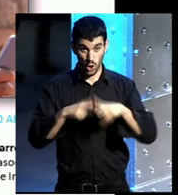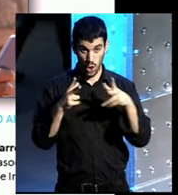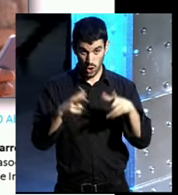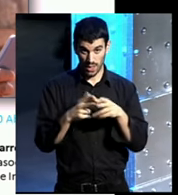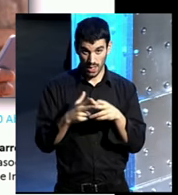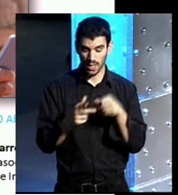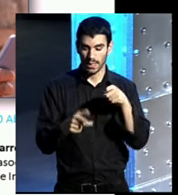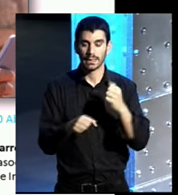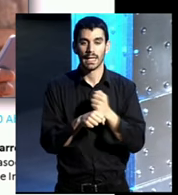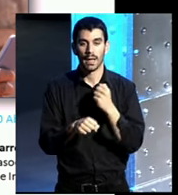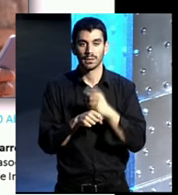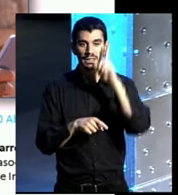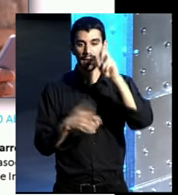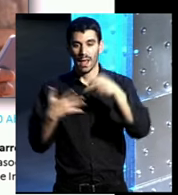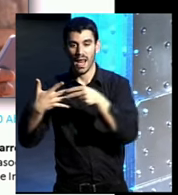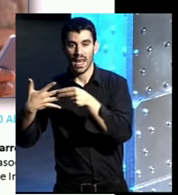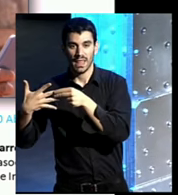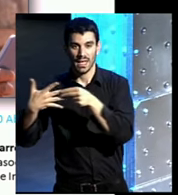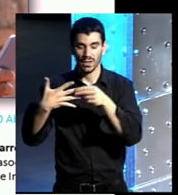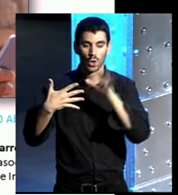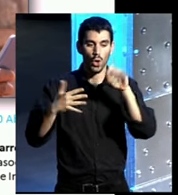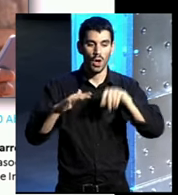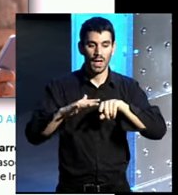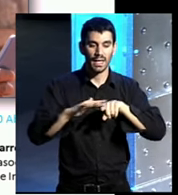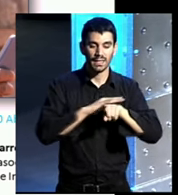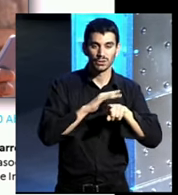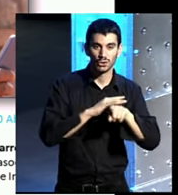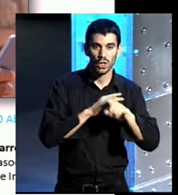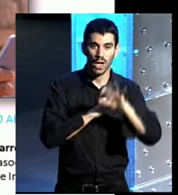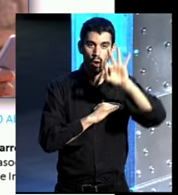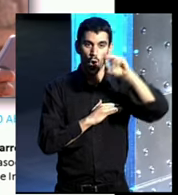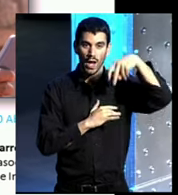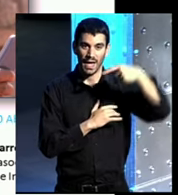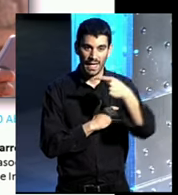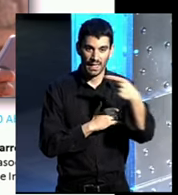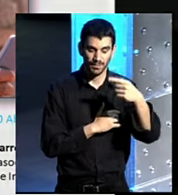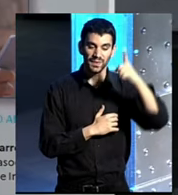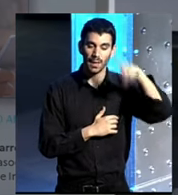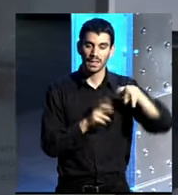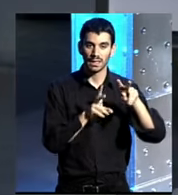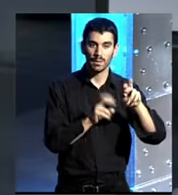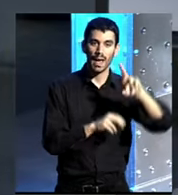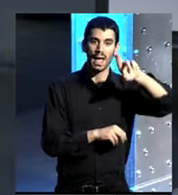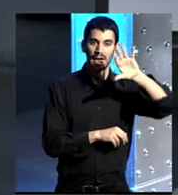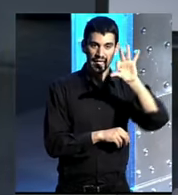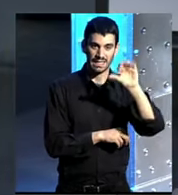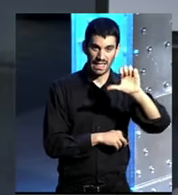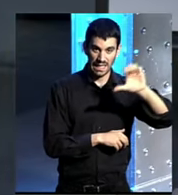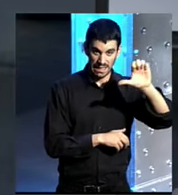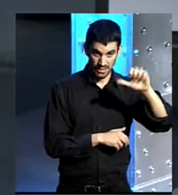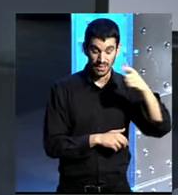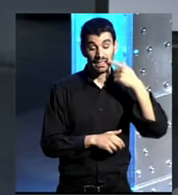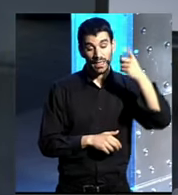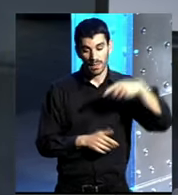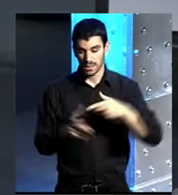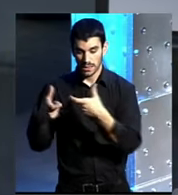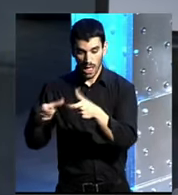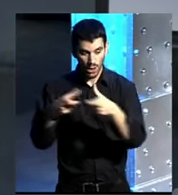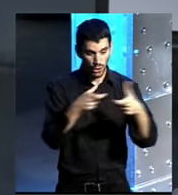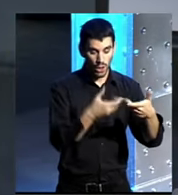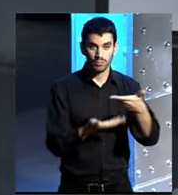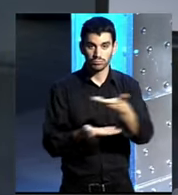es liderazgo y gestión de ONGs, temas de RSE y con un gran enfoque en temas de colaboración entre sectores, y